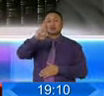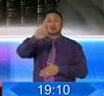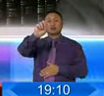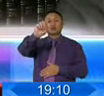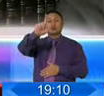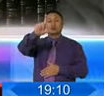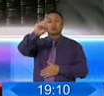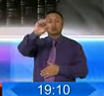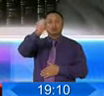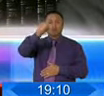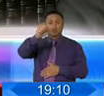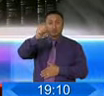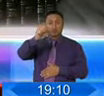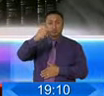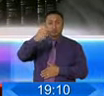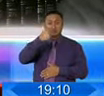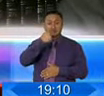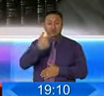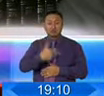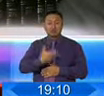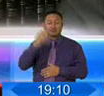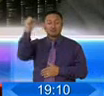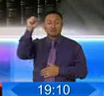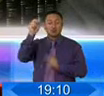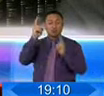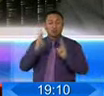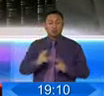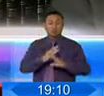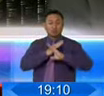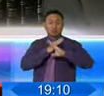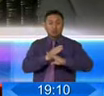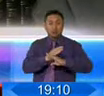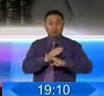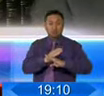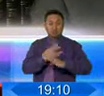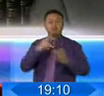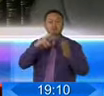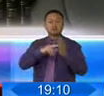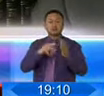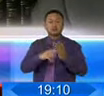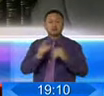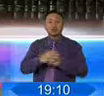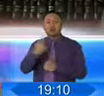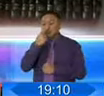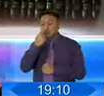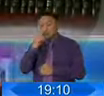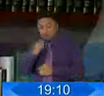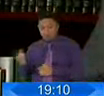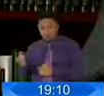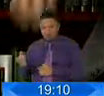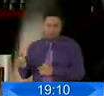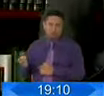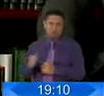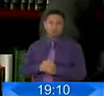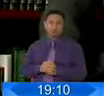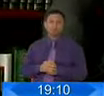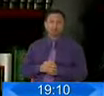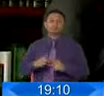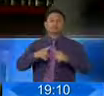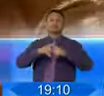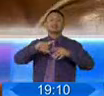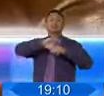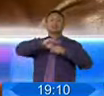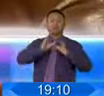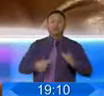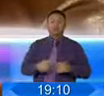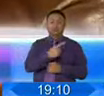dice que el defender los derechos humanos no implica injerencia en los demás. Para el también ex embajador y ex ministro,